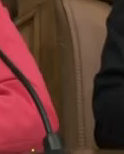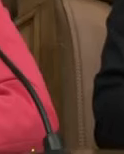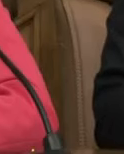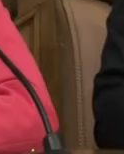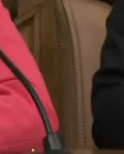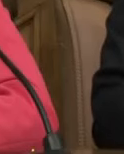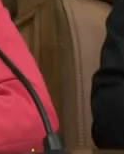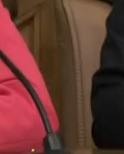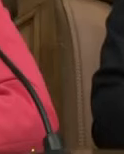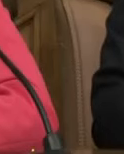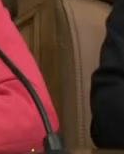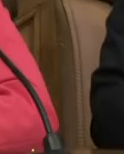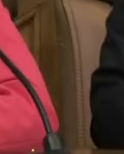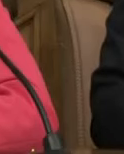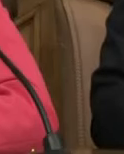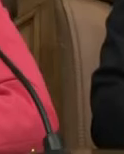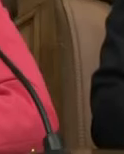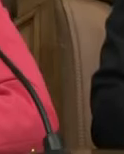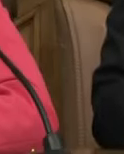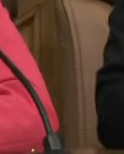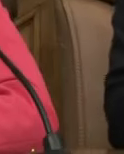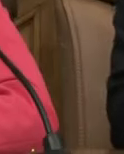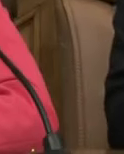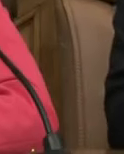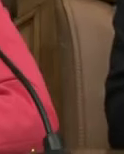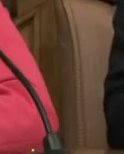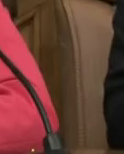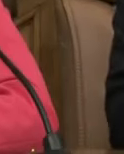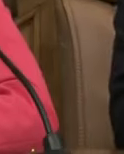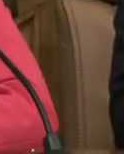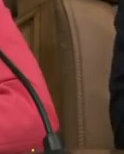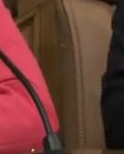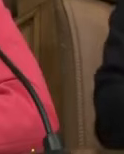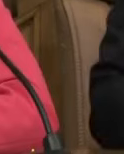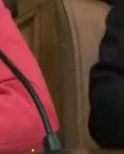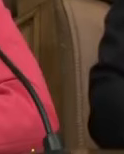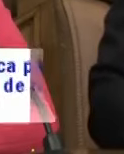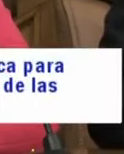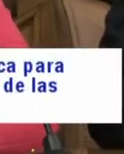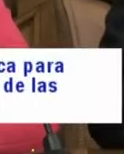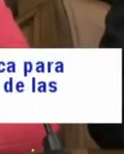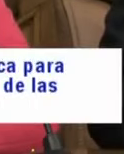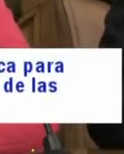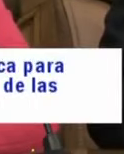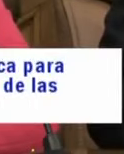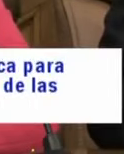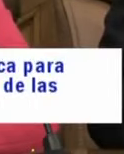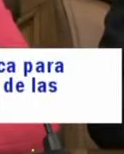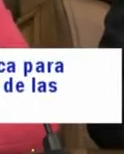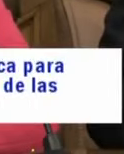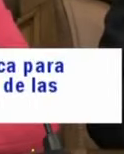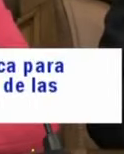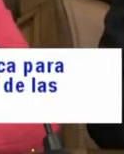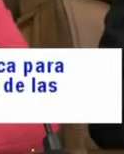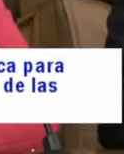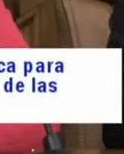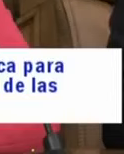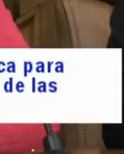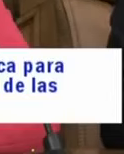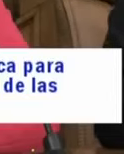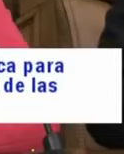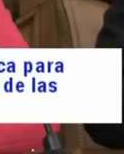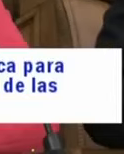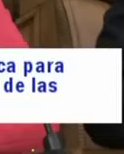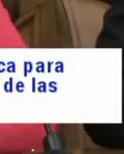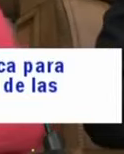del epígrafe del artículo 83, el cual queda redactado en los siguientes términos. Epígrafe. Comités comunitarios de personas con discapacidad.